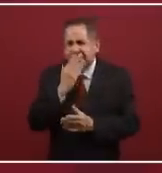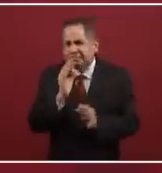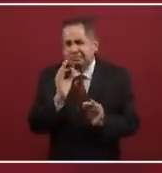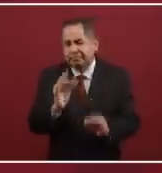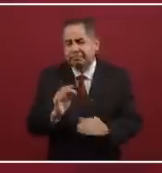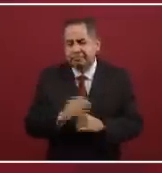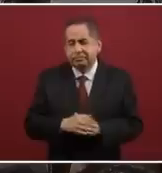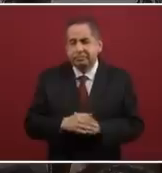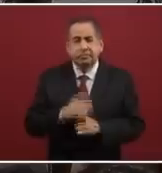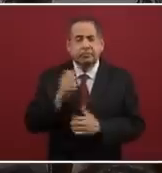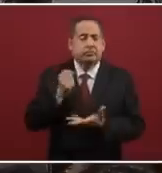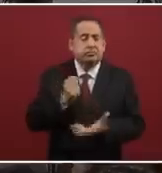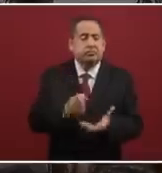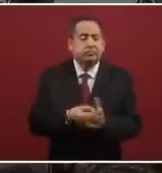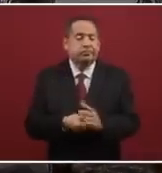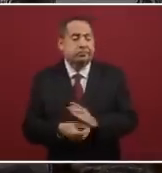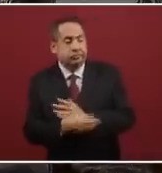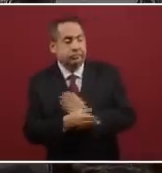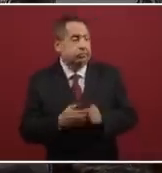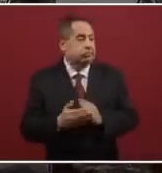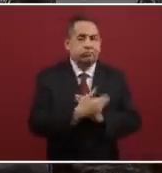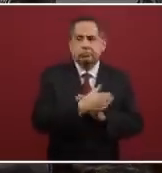de desvío de recursos,